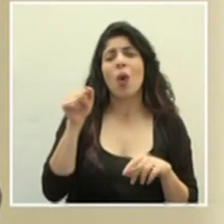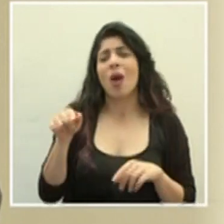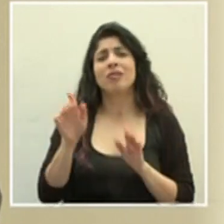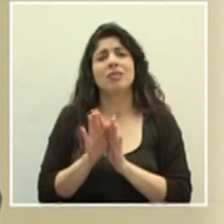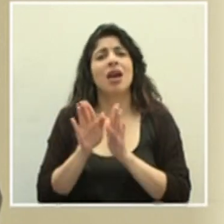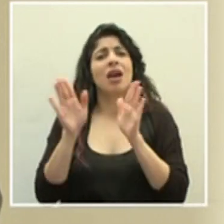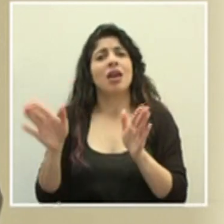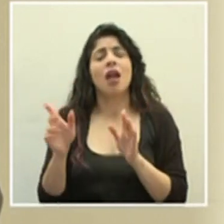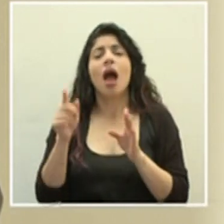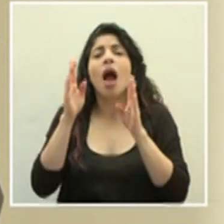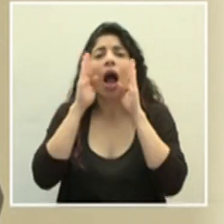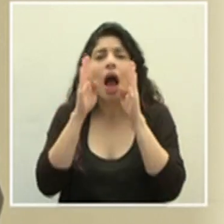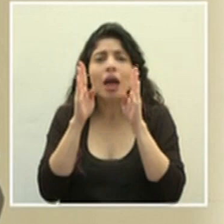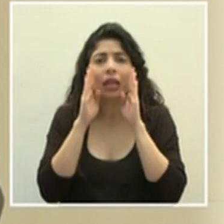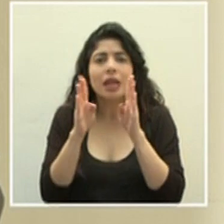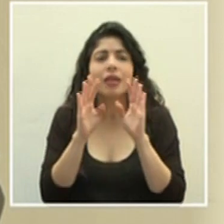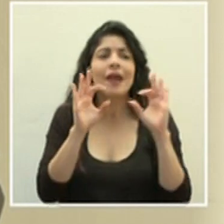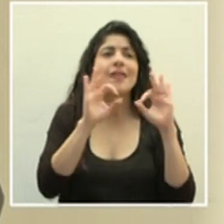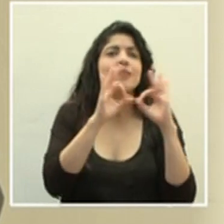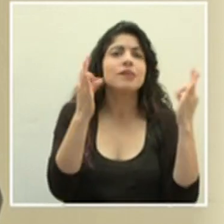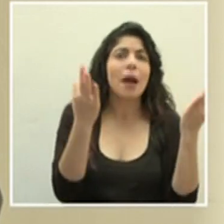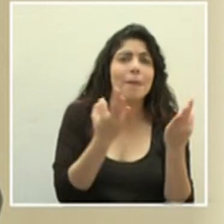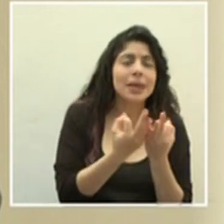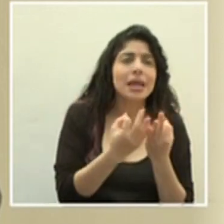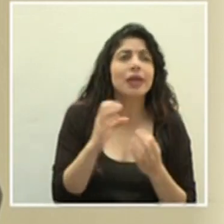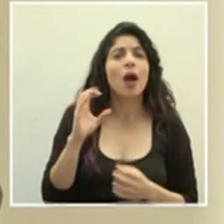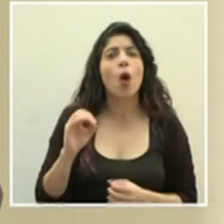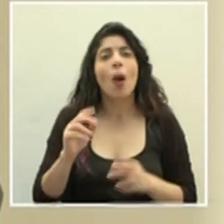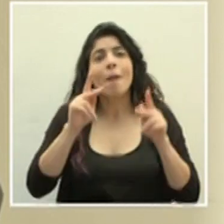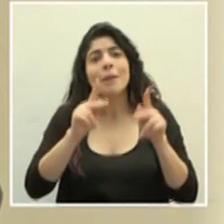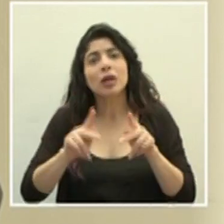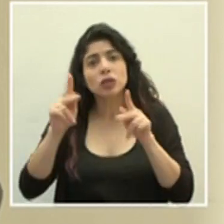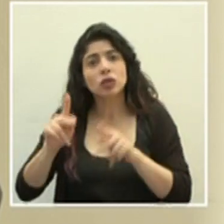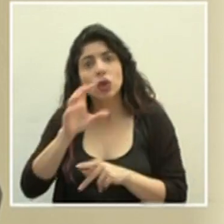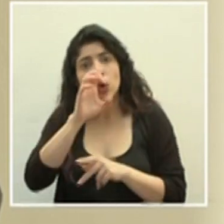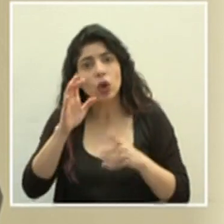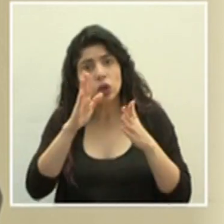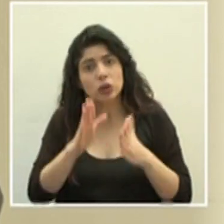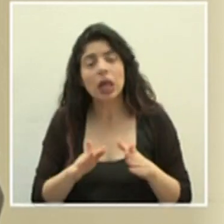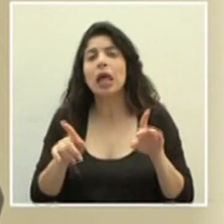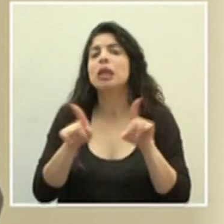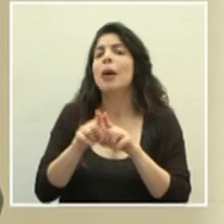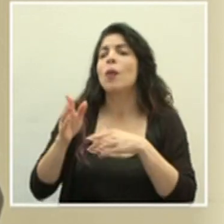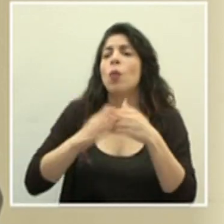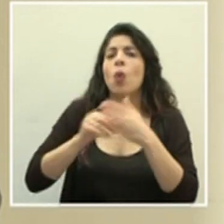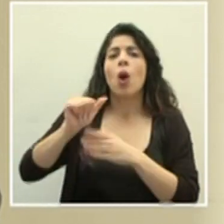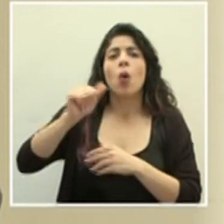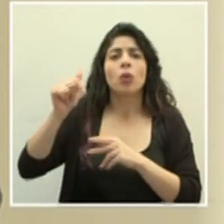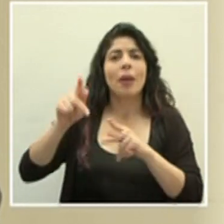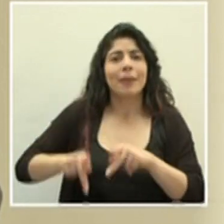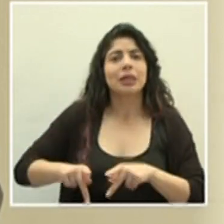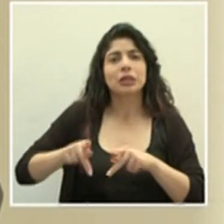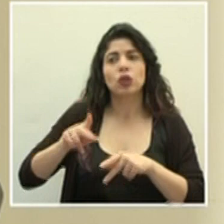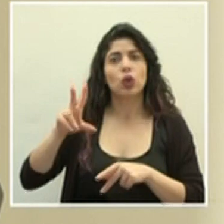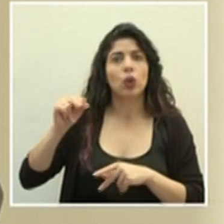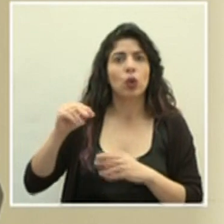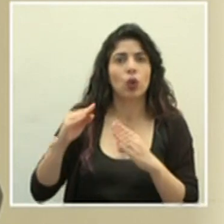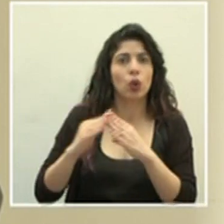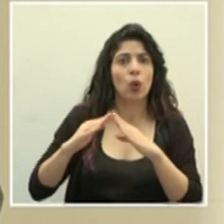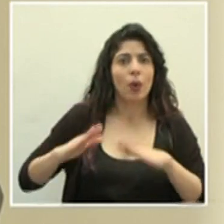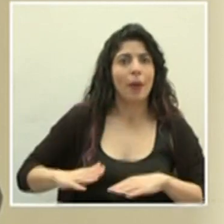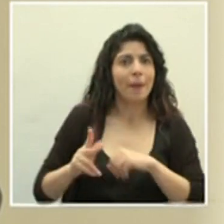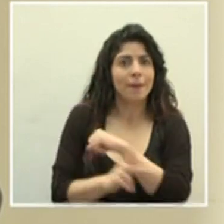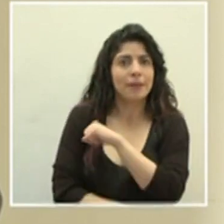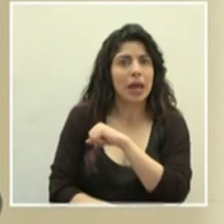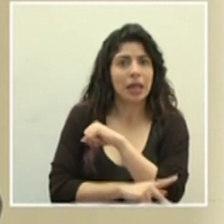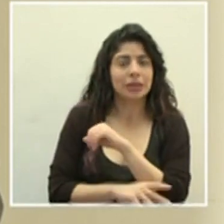para que puedan ser atendidas familias y personas costarricenses como cualquier otra persona que no tenga arraigo en el